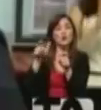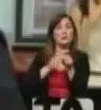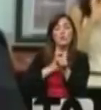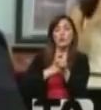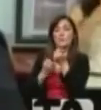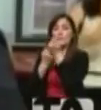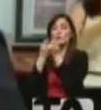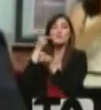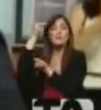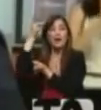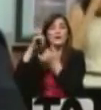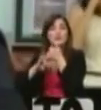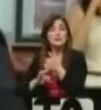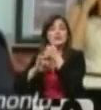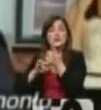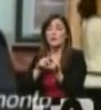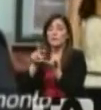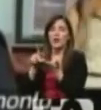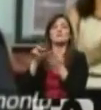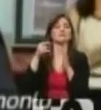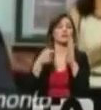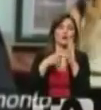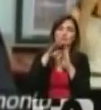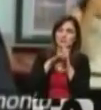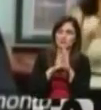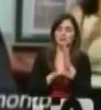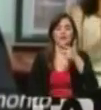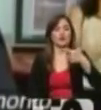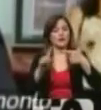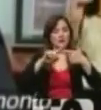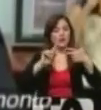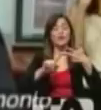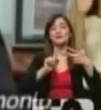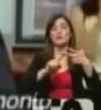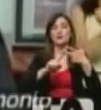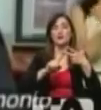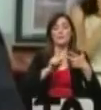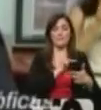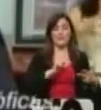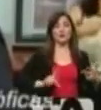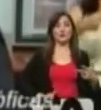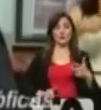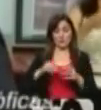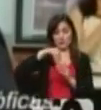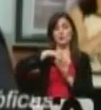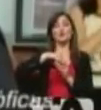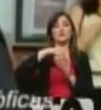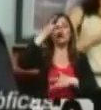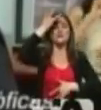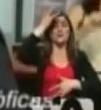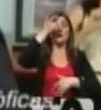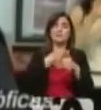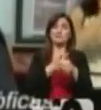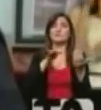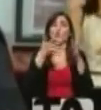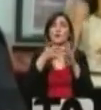que apoyan al mantenimiento de sus padres. También vamos a incrementar el monto para la deducción de gastos personales en casos de enfermedades